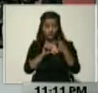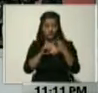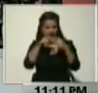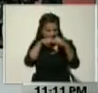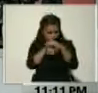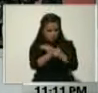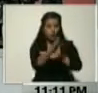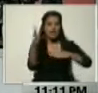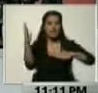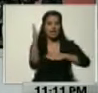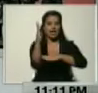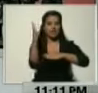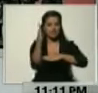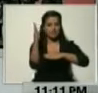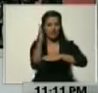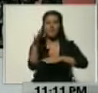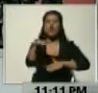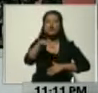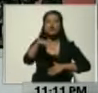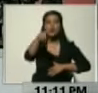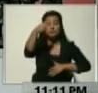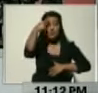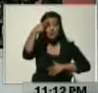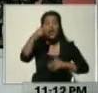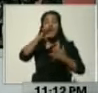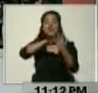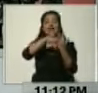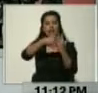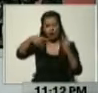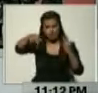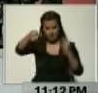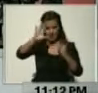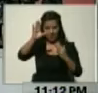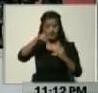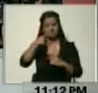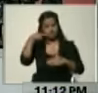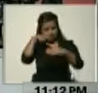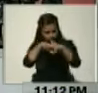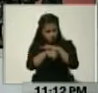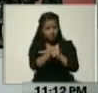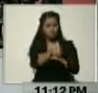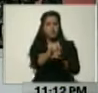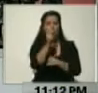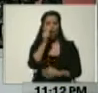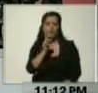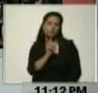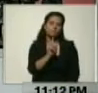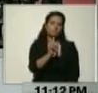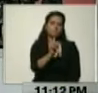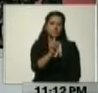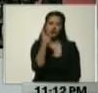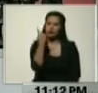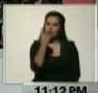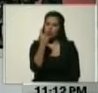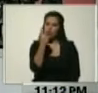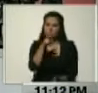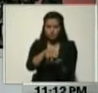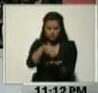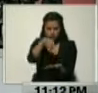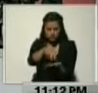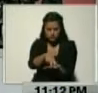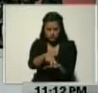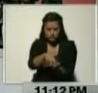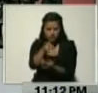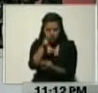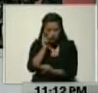iglesia Inmaculada Concepción, ubicada en la parroquia El Recreo de la ciudad de Caracas. Se encontraba solo, arrodillado, miraba para el